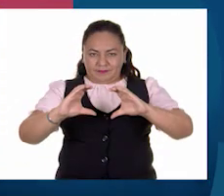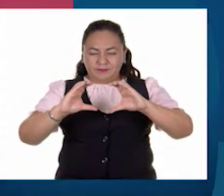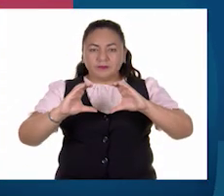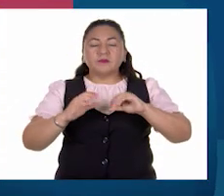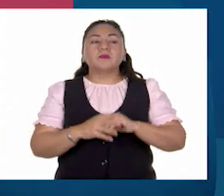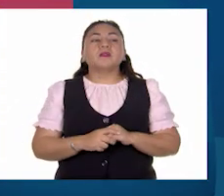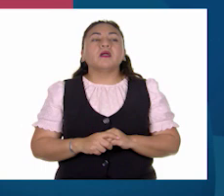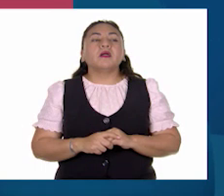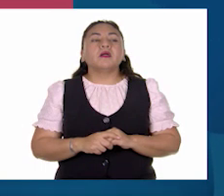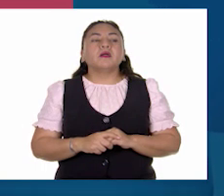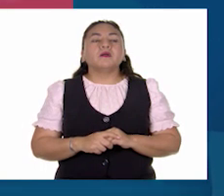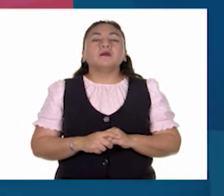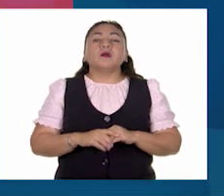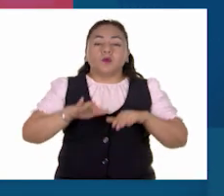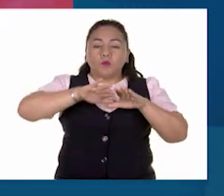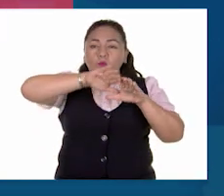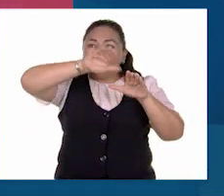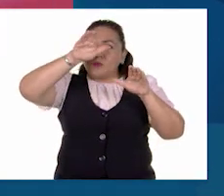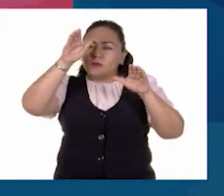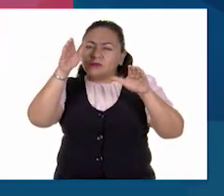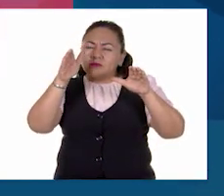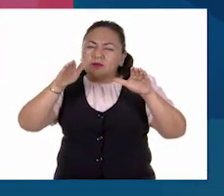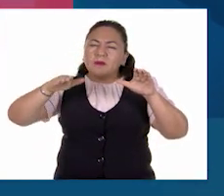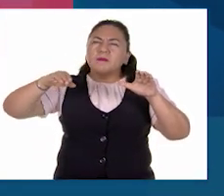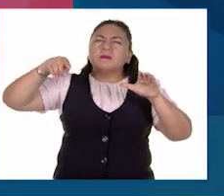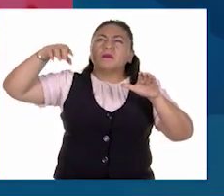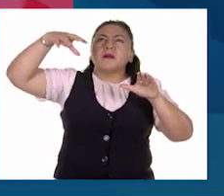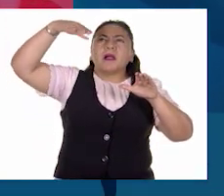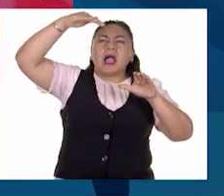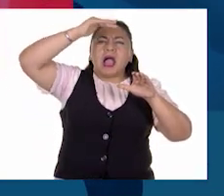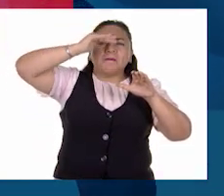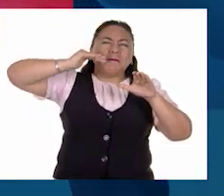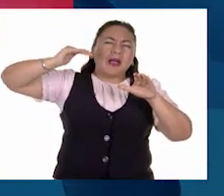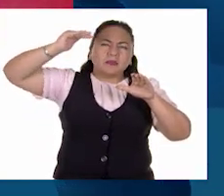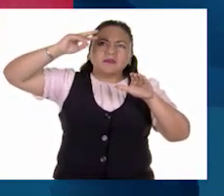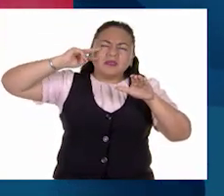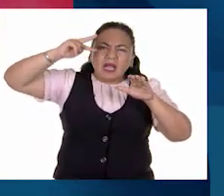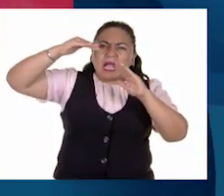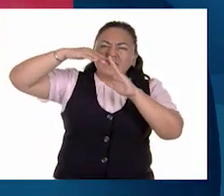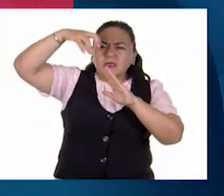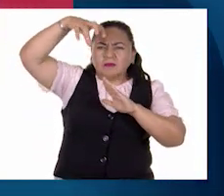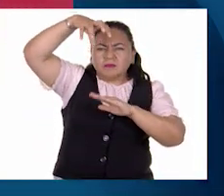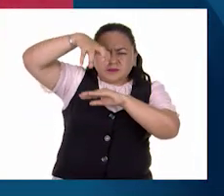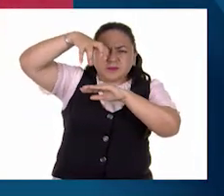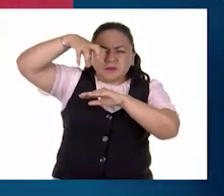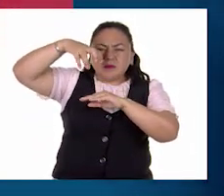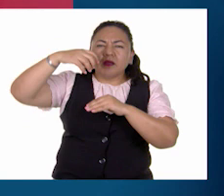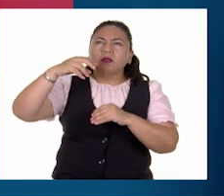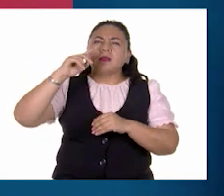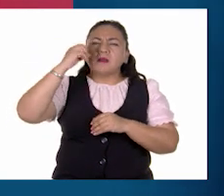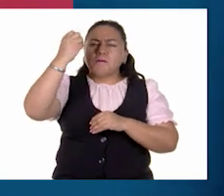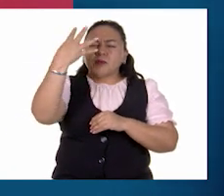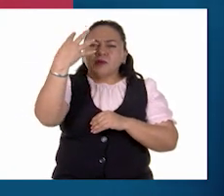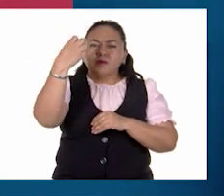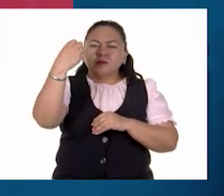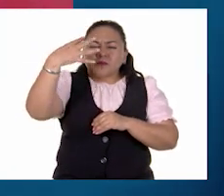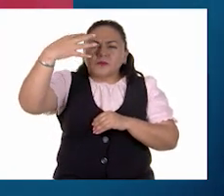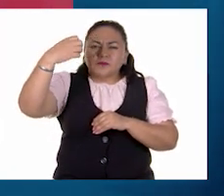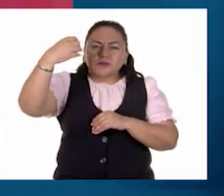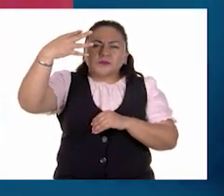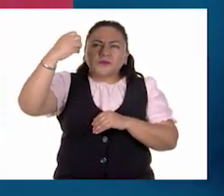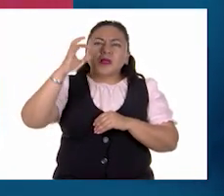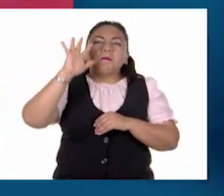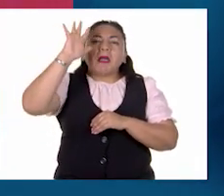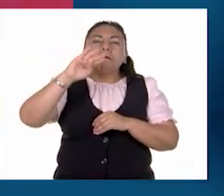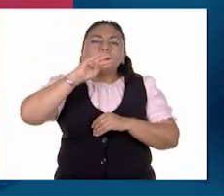En lo alto de una loma está encendida una casa y pestañea en la sombra como una madre